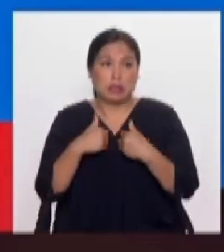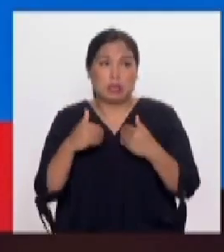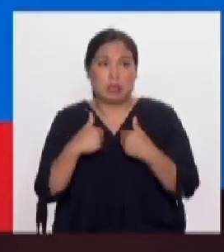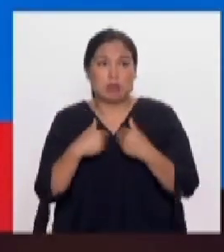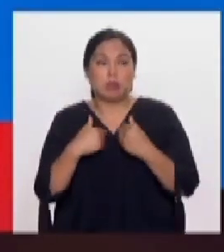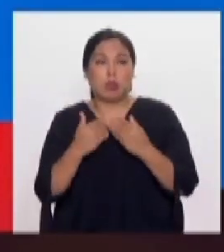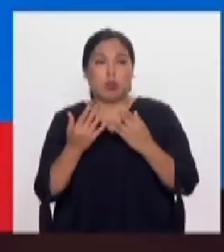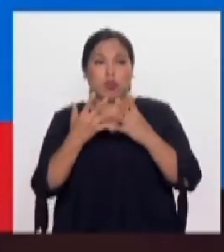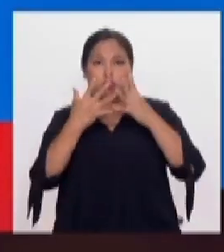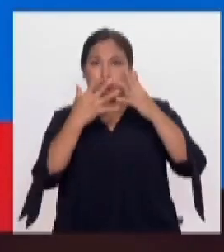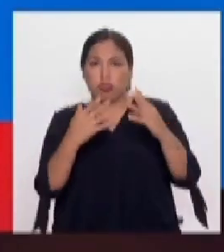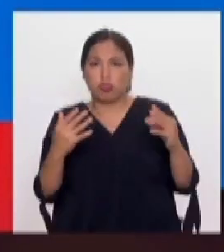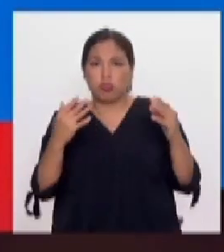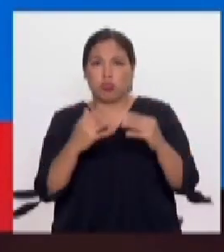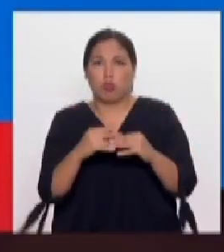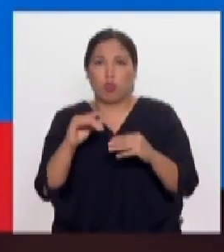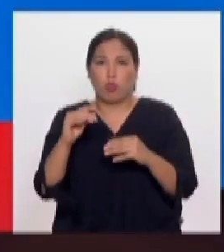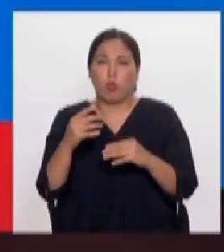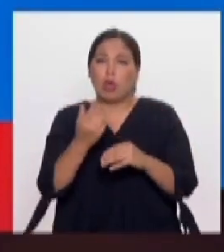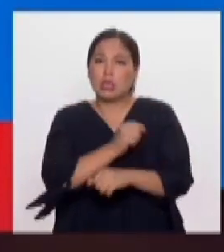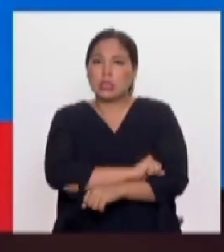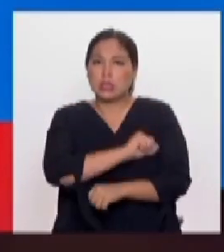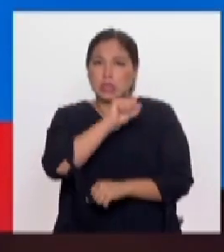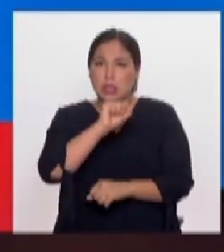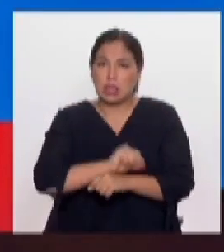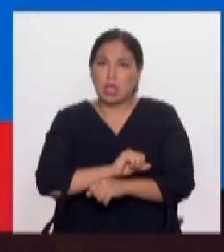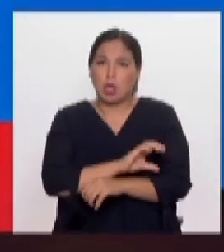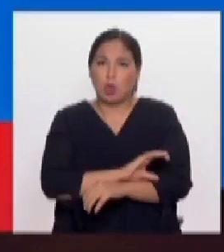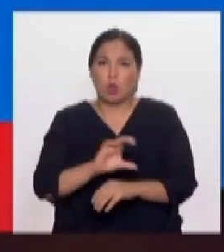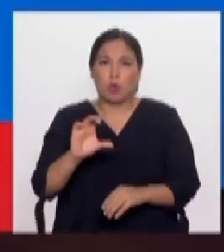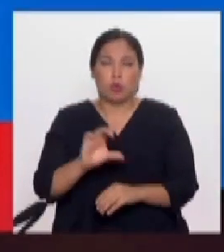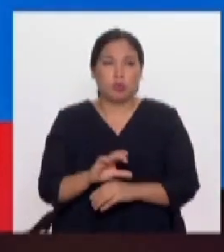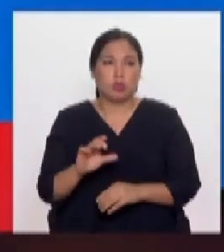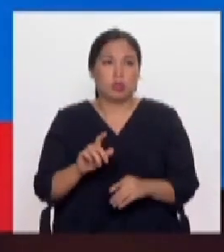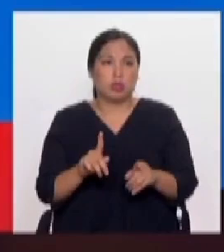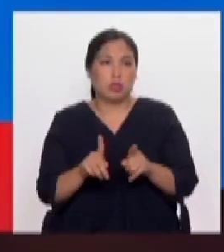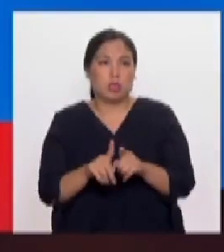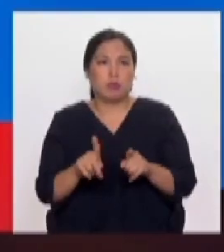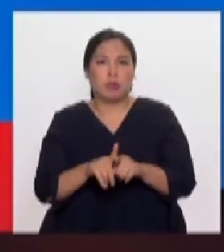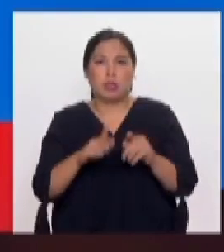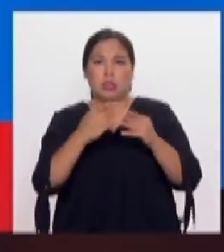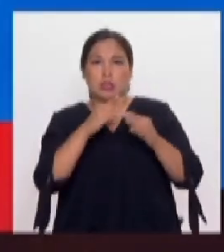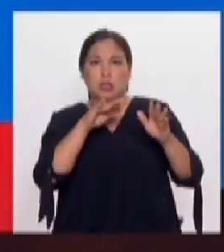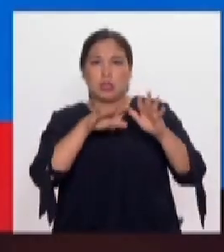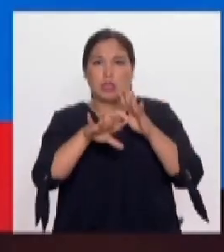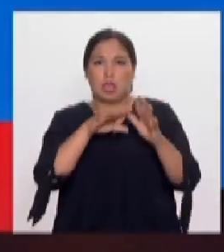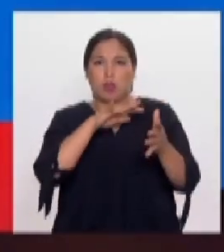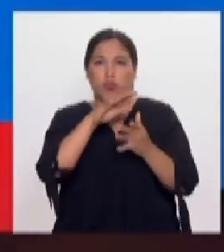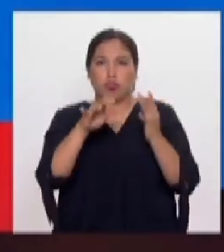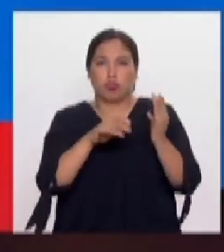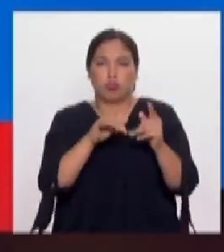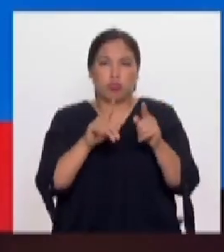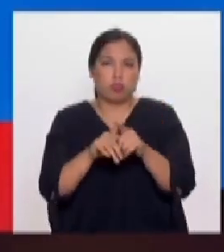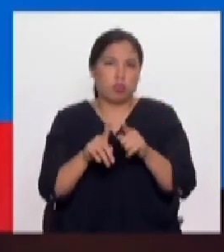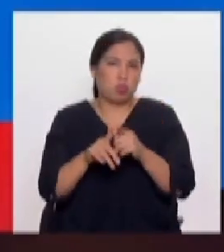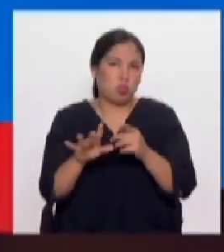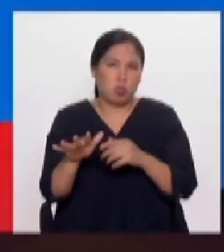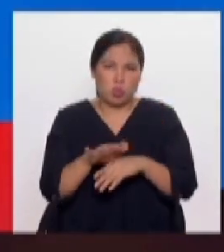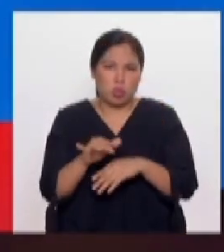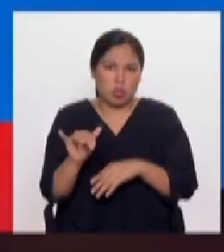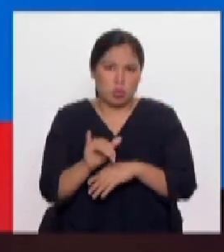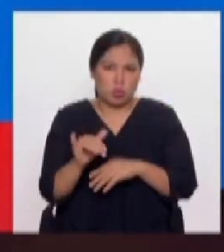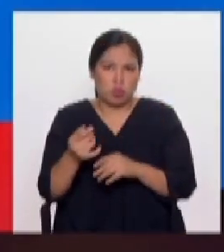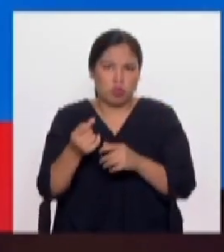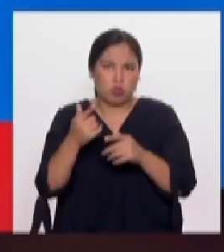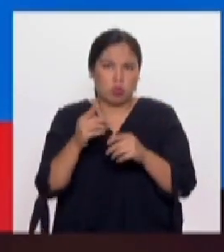traslado de nubosidad provenientes de la sierra hacia la costa, porque tendríamos cielo con cobertura nubosa. Situación similar se daría en la costa central